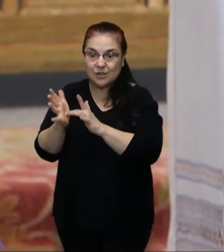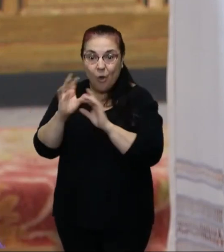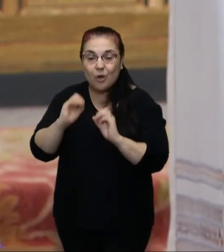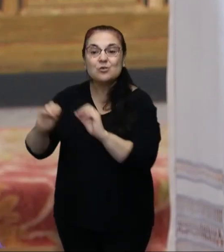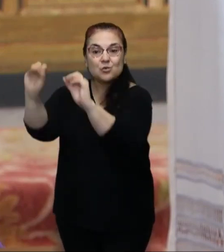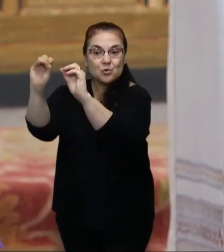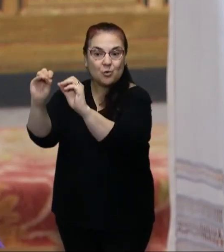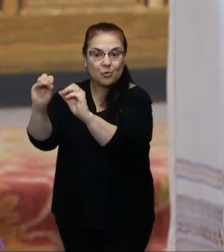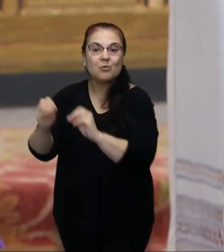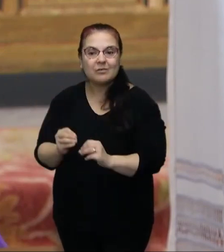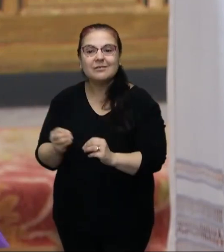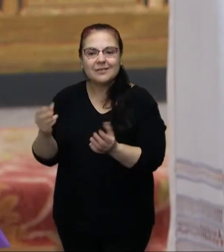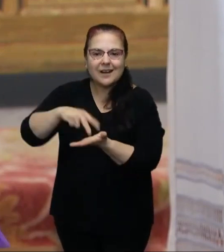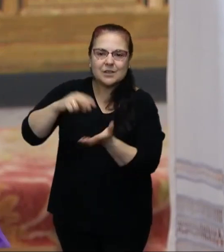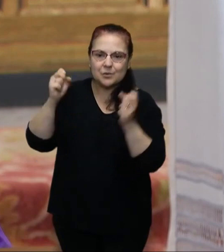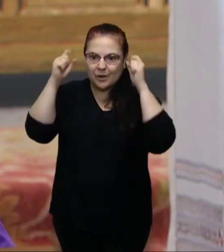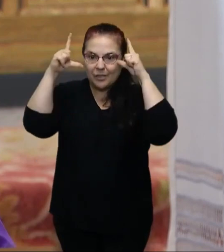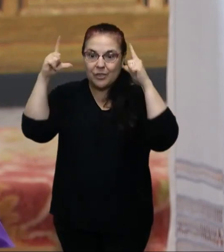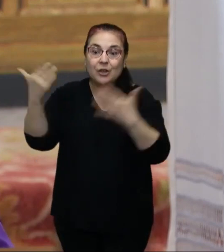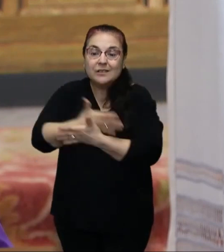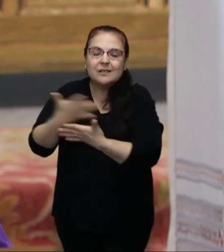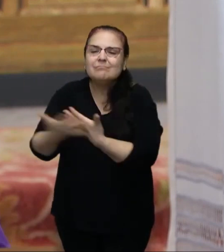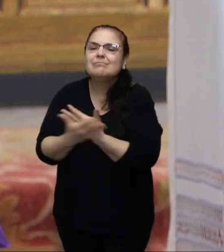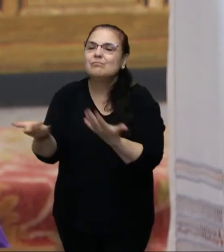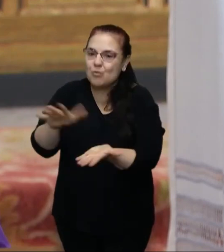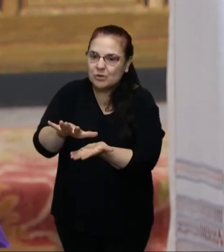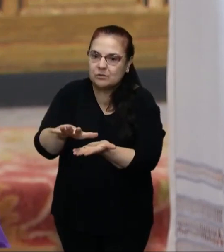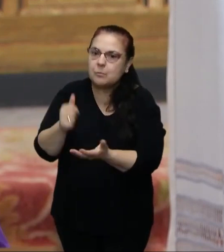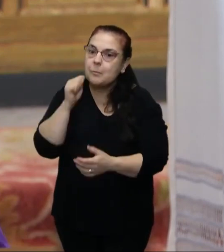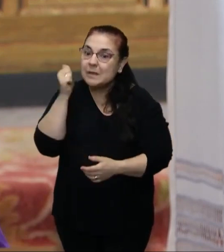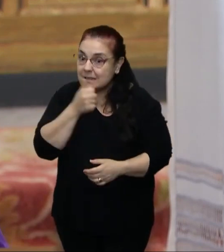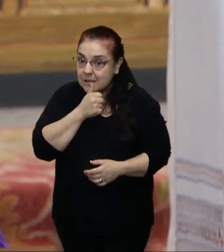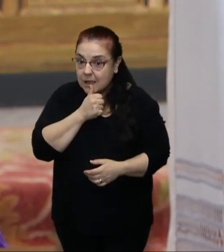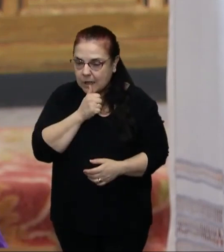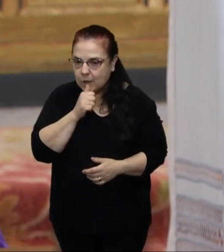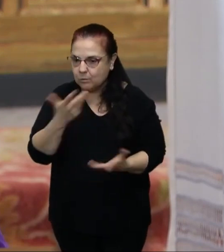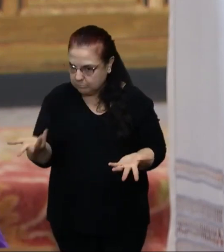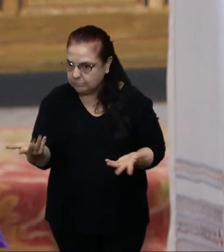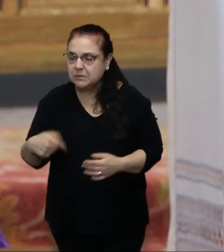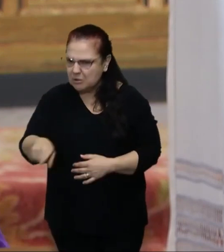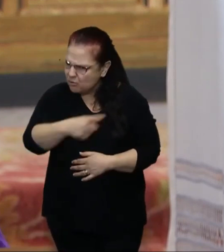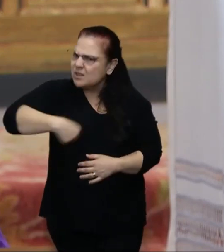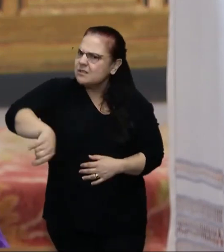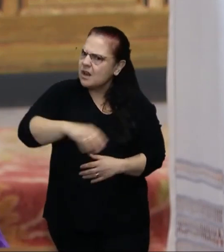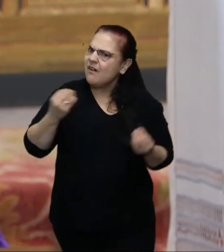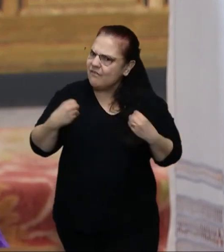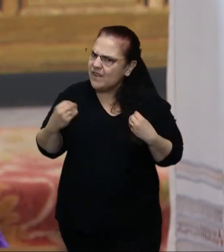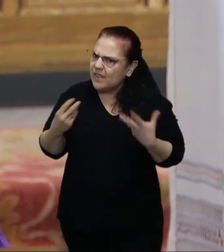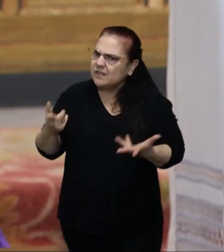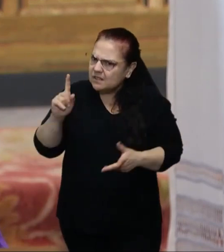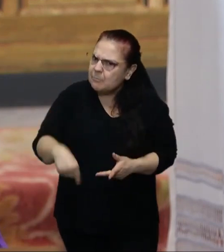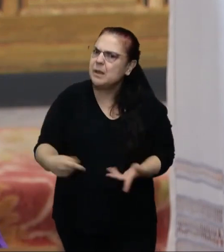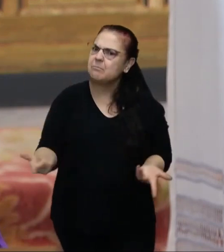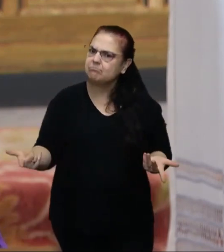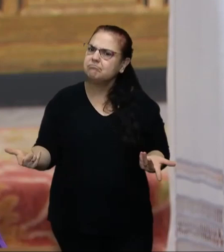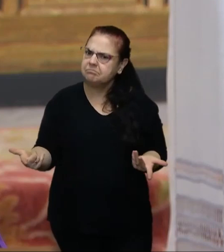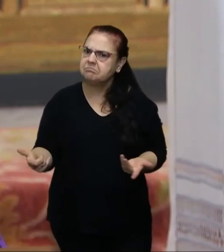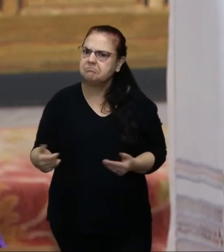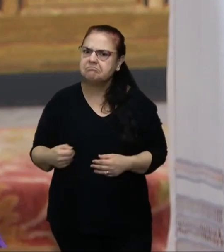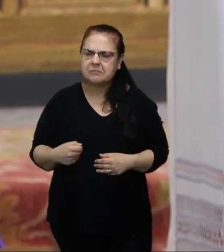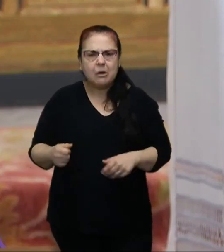de entre los muertos. Un misterio que de alguna manera se tiene que dar también en nuestra vida. De alguna